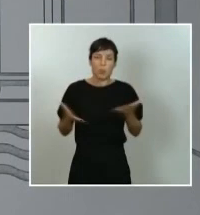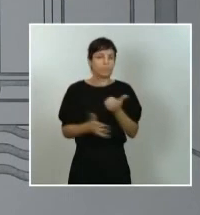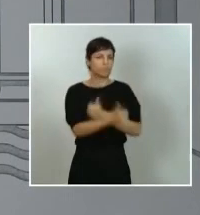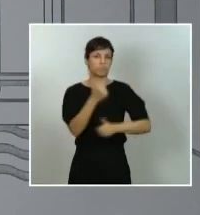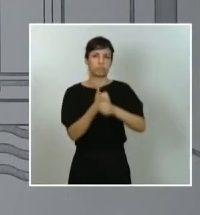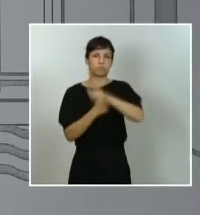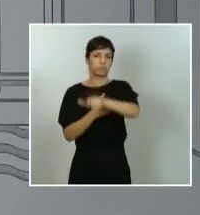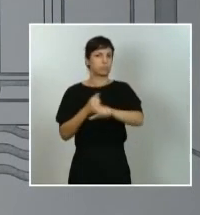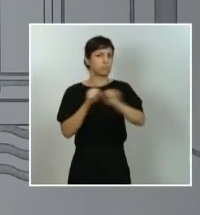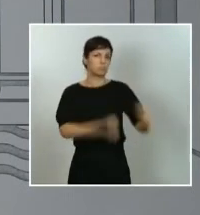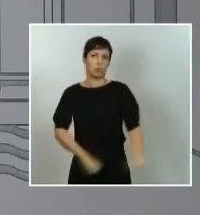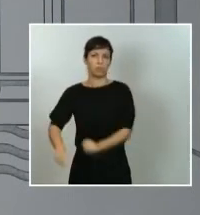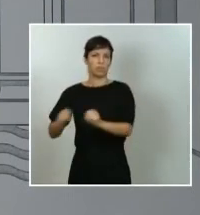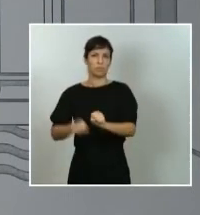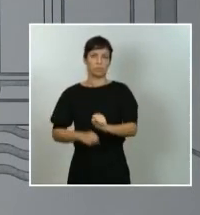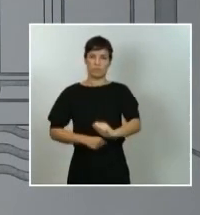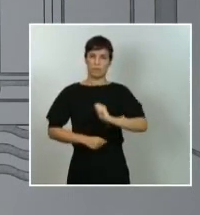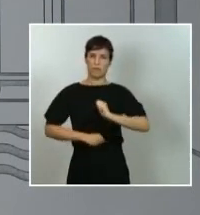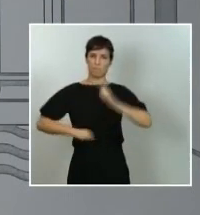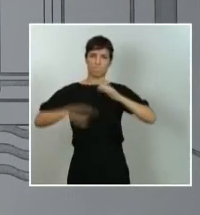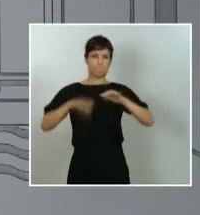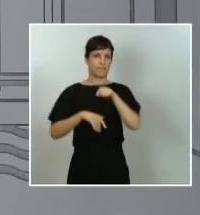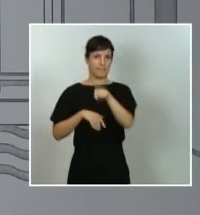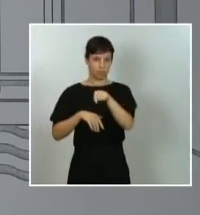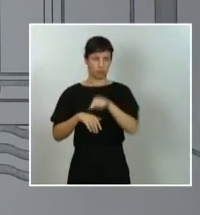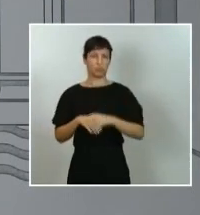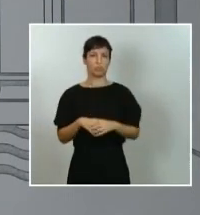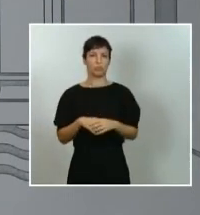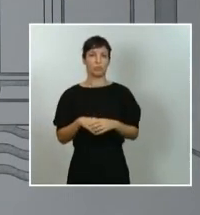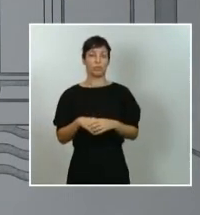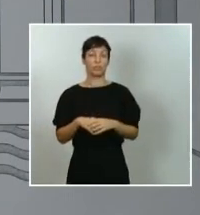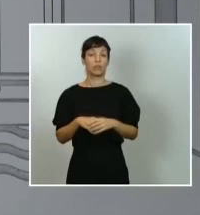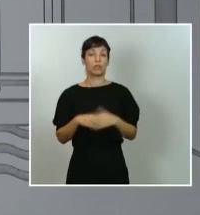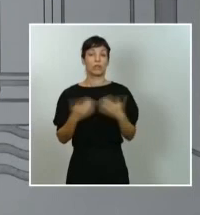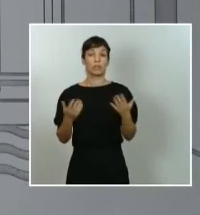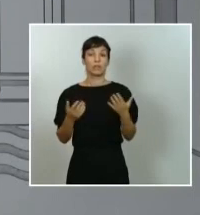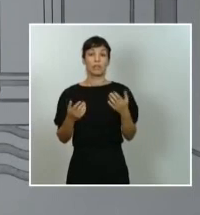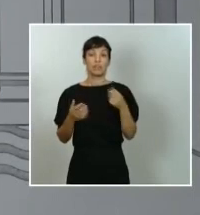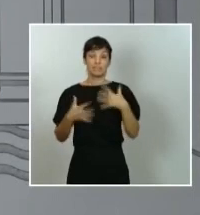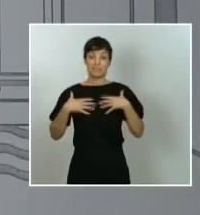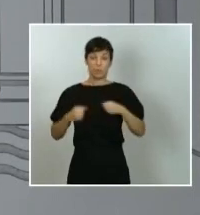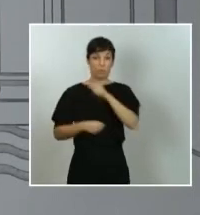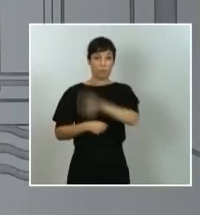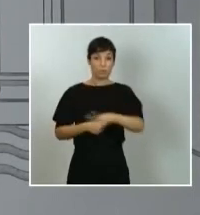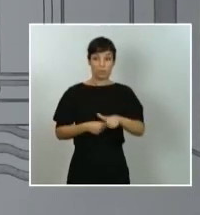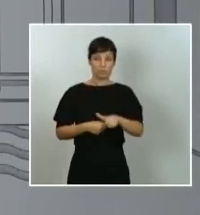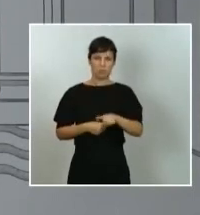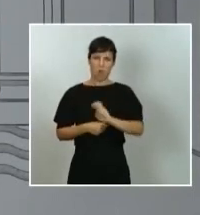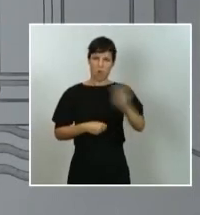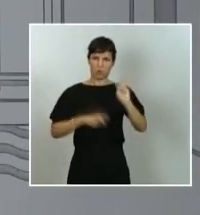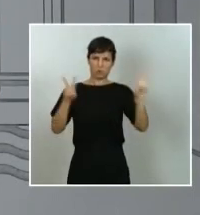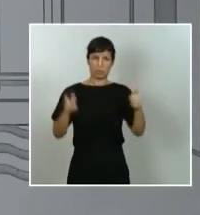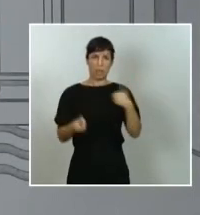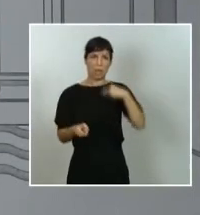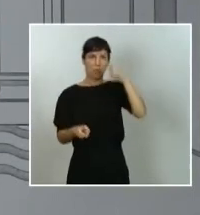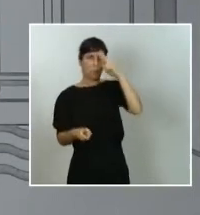crear proyectos para intentar solventar todo aquello, aunque lo primero que hicieron fue encerrar